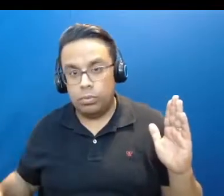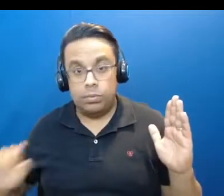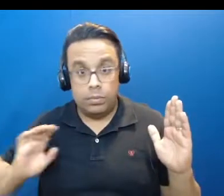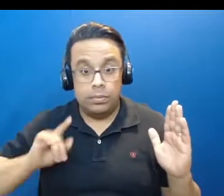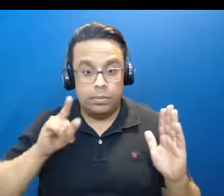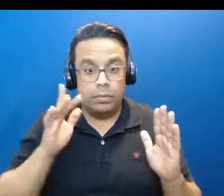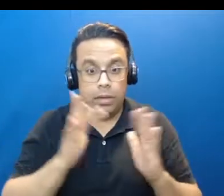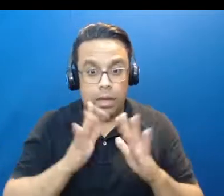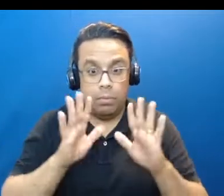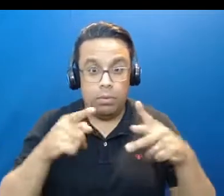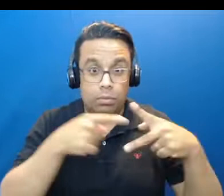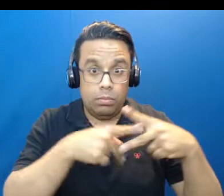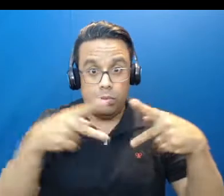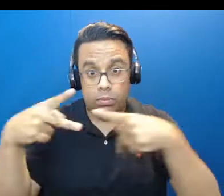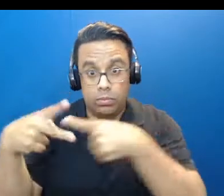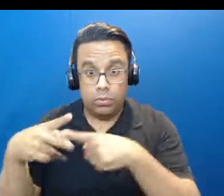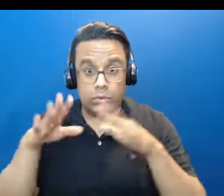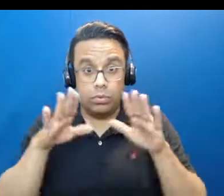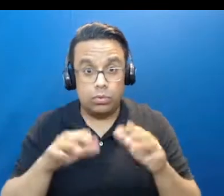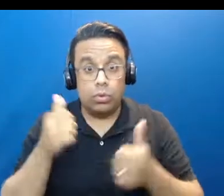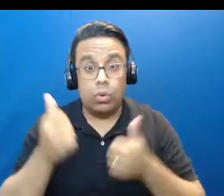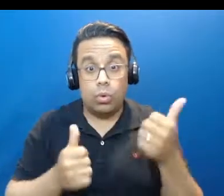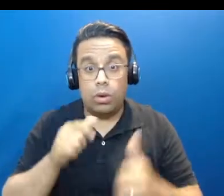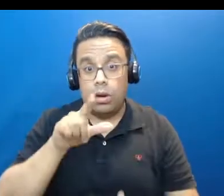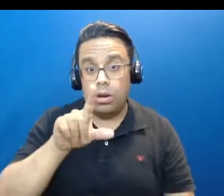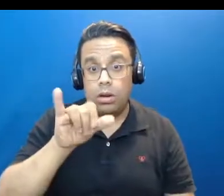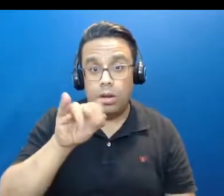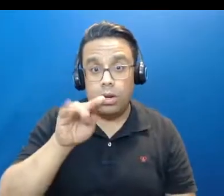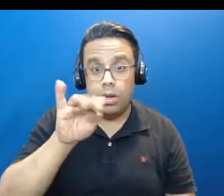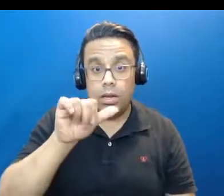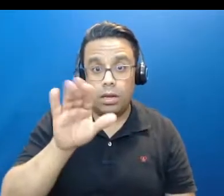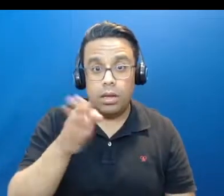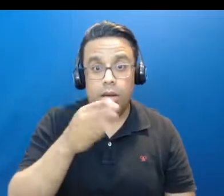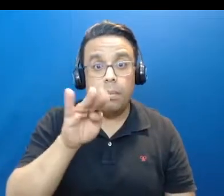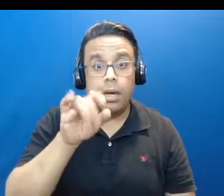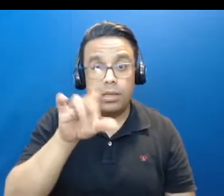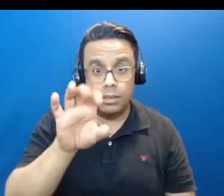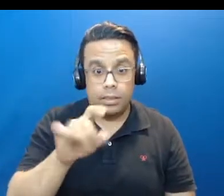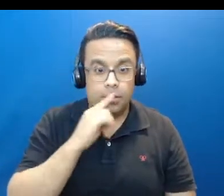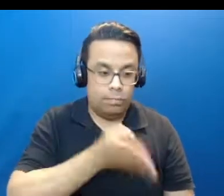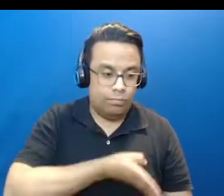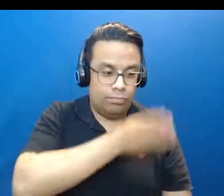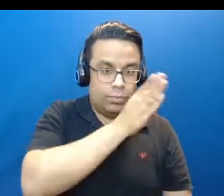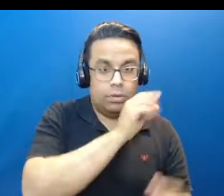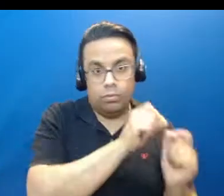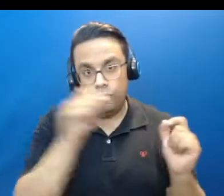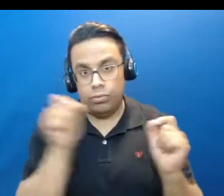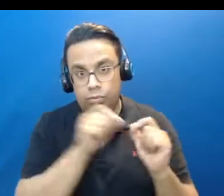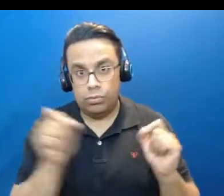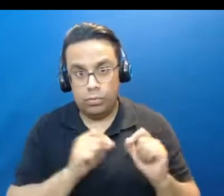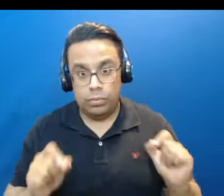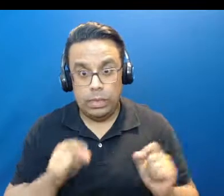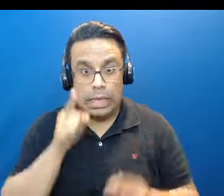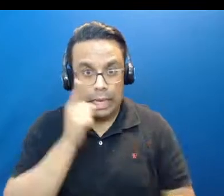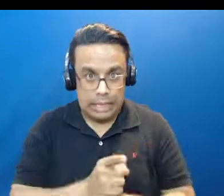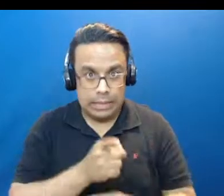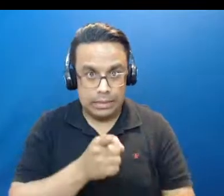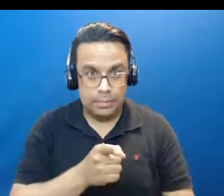de un acotado utilizando línea base, para nosotros acotado paralelo.